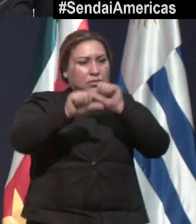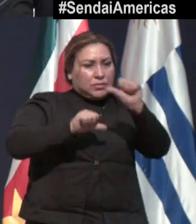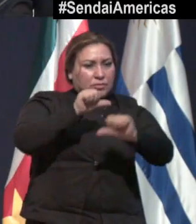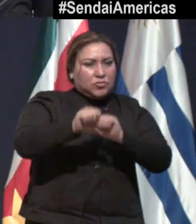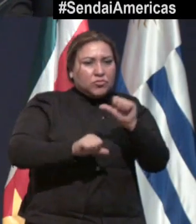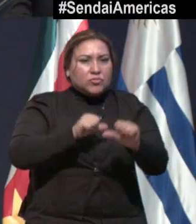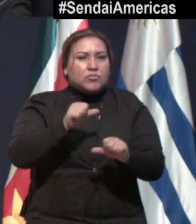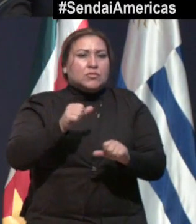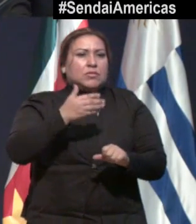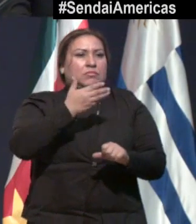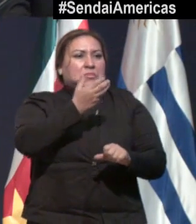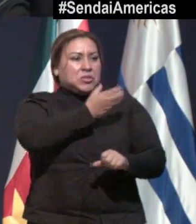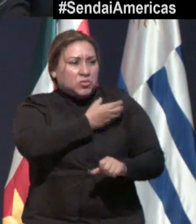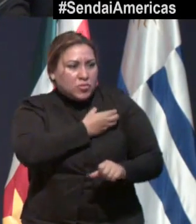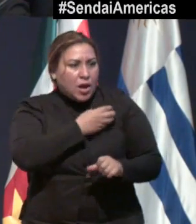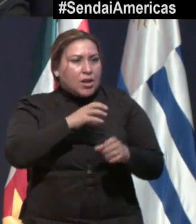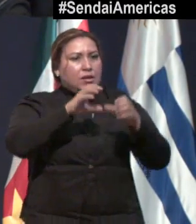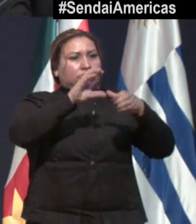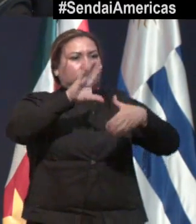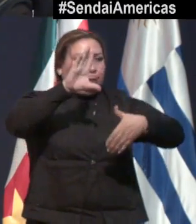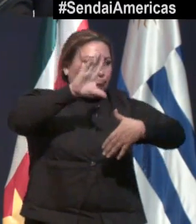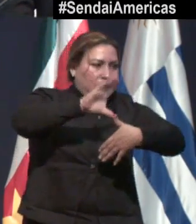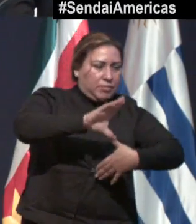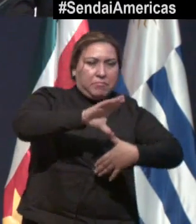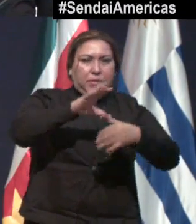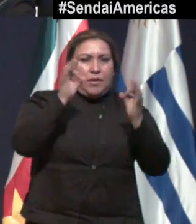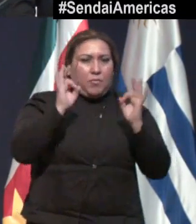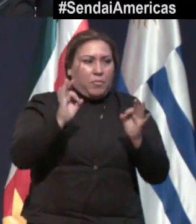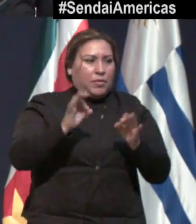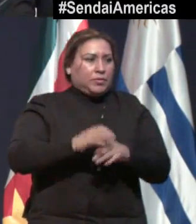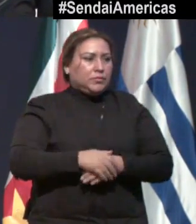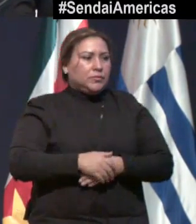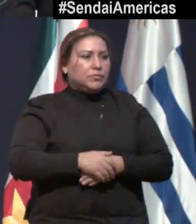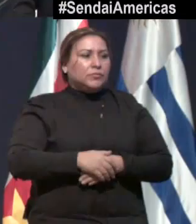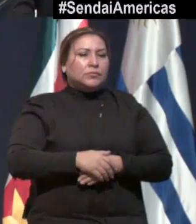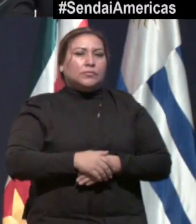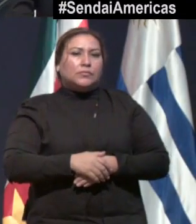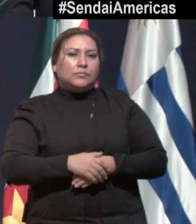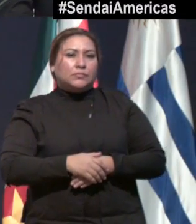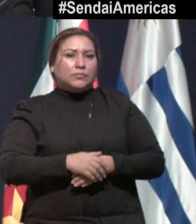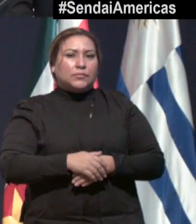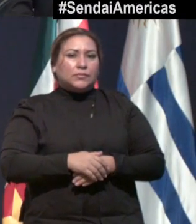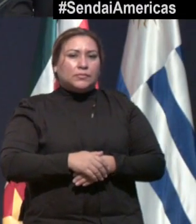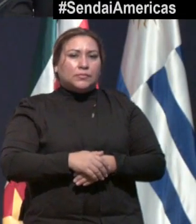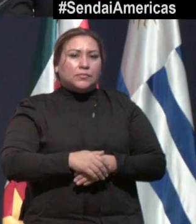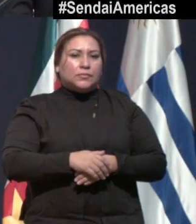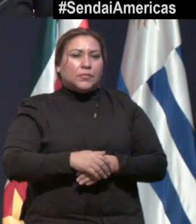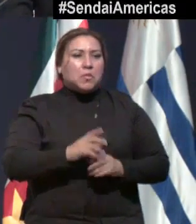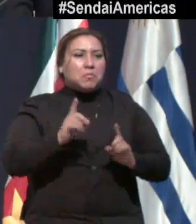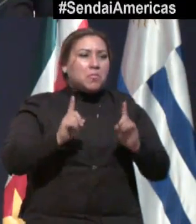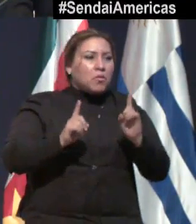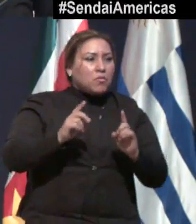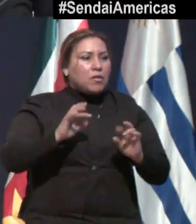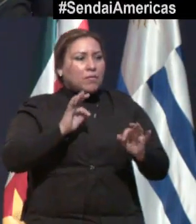organizaciones intergubernamentales, subregionales y regionales que tenemos en el continente americano y que de una u